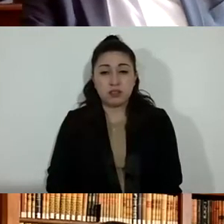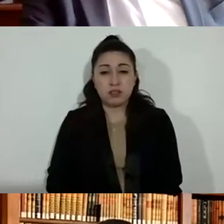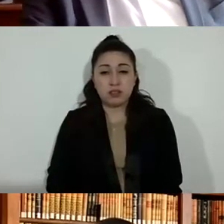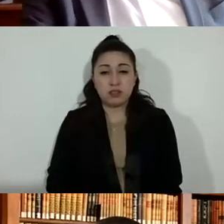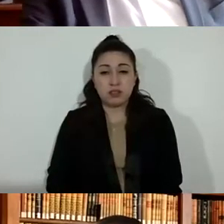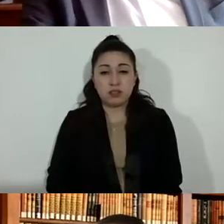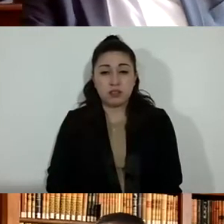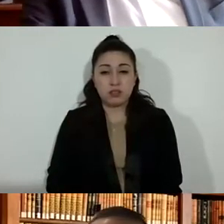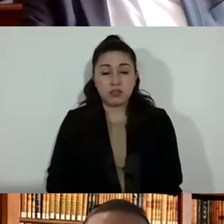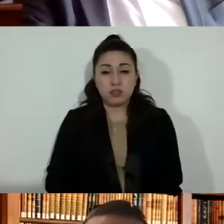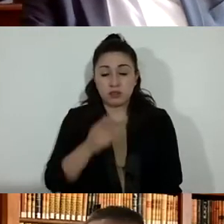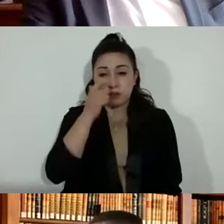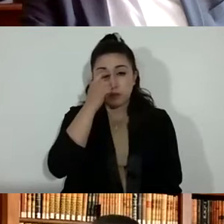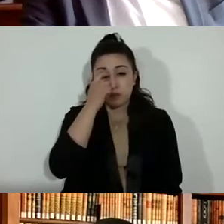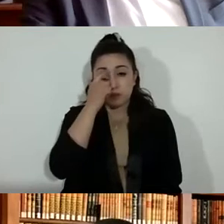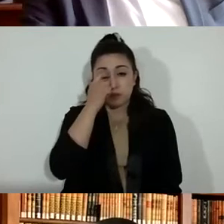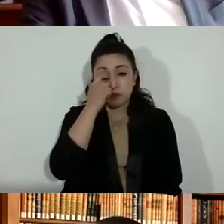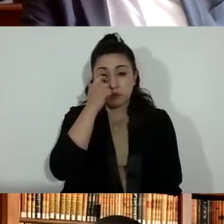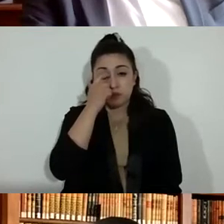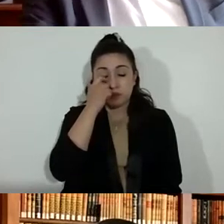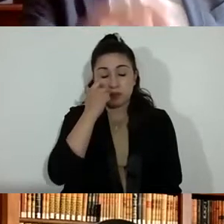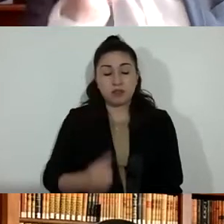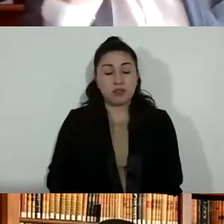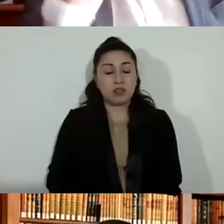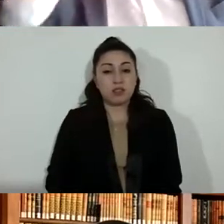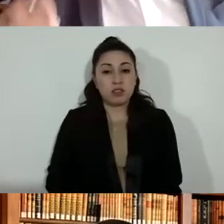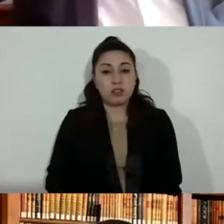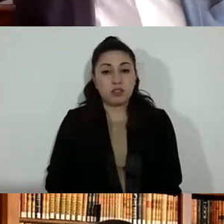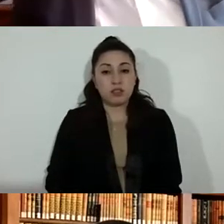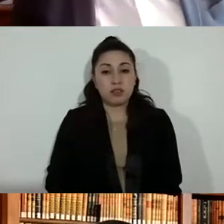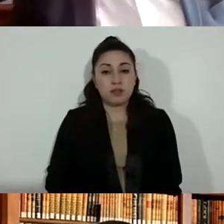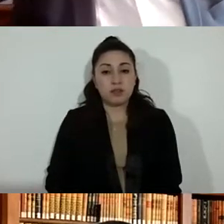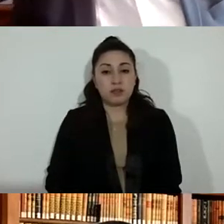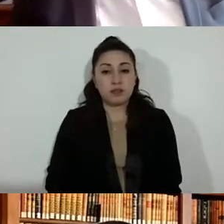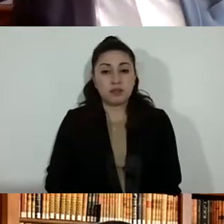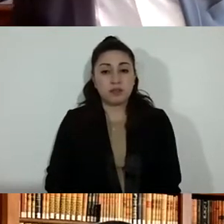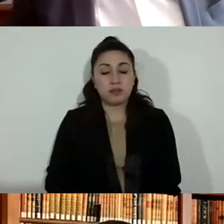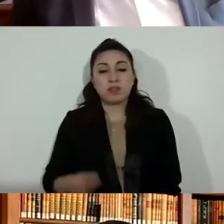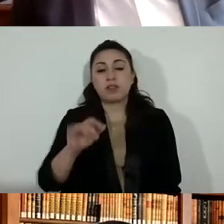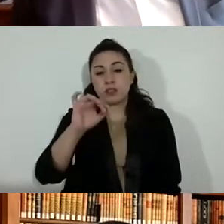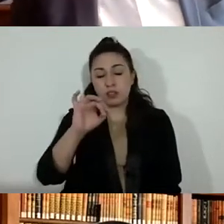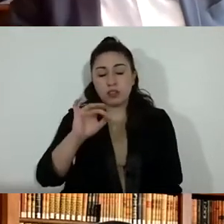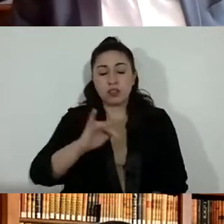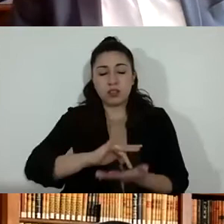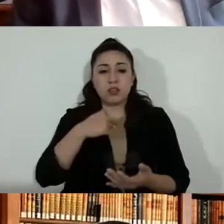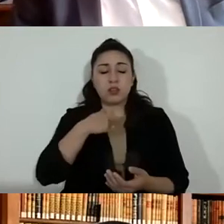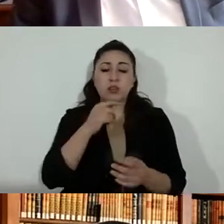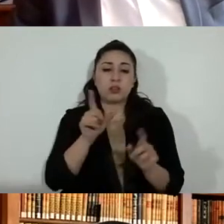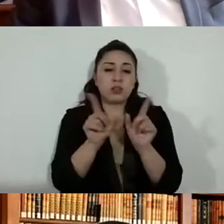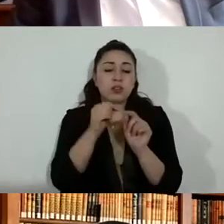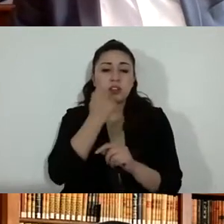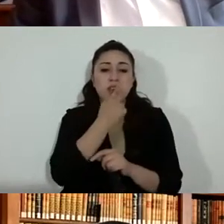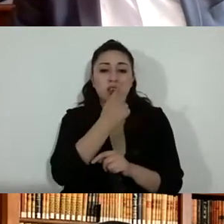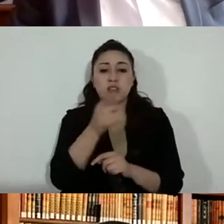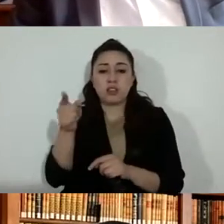Sí, presidente, pues para sumarme a la petición que acaba de hacer el diputado